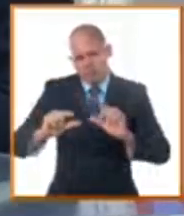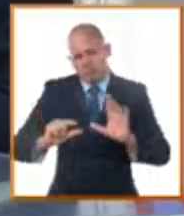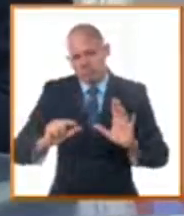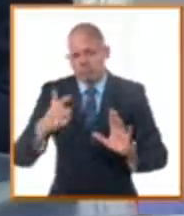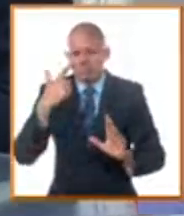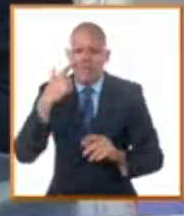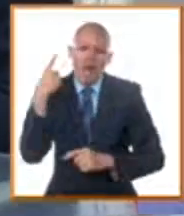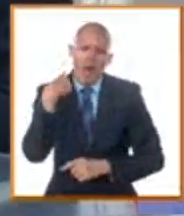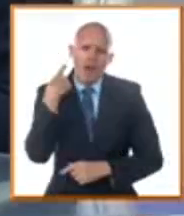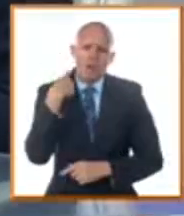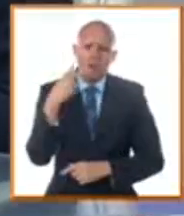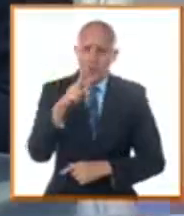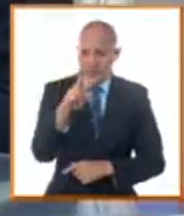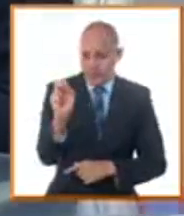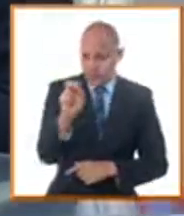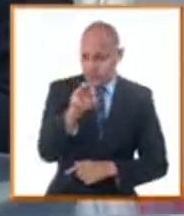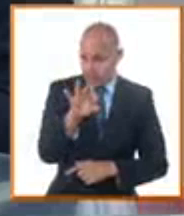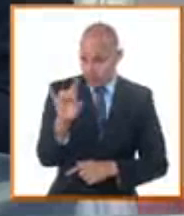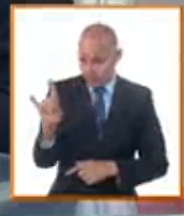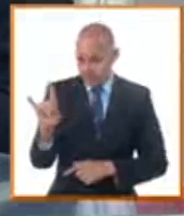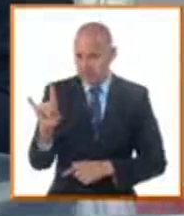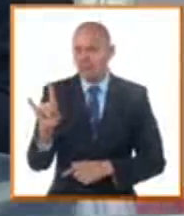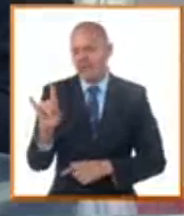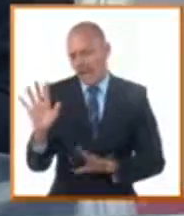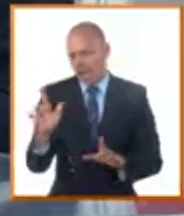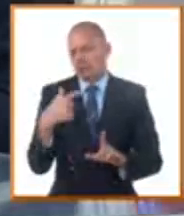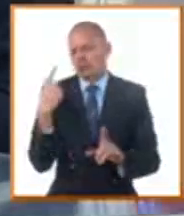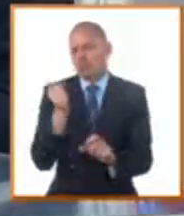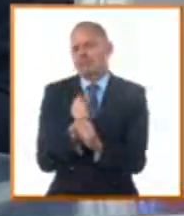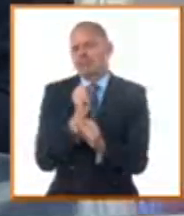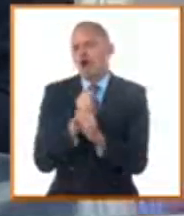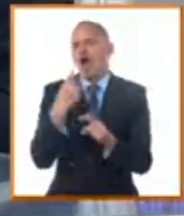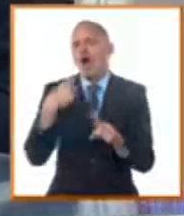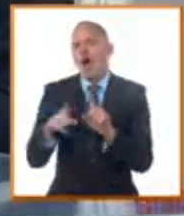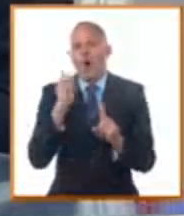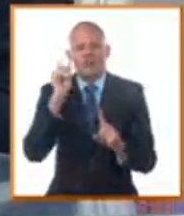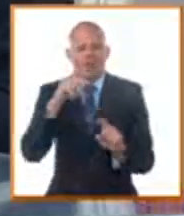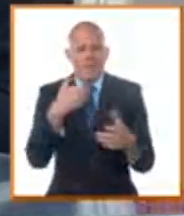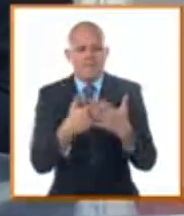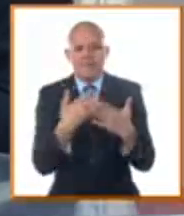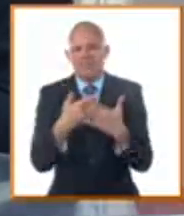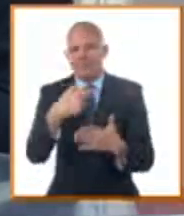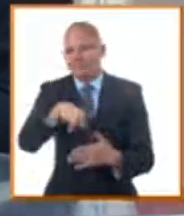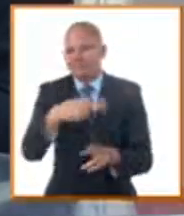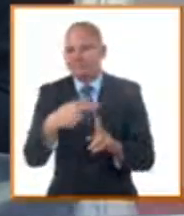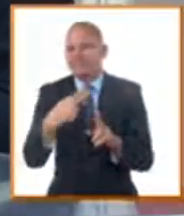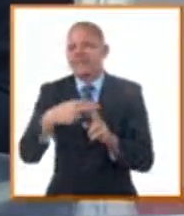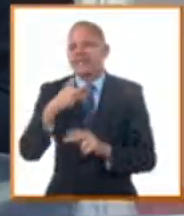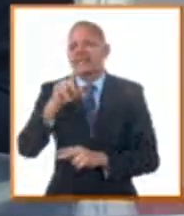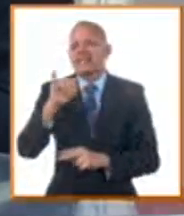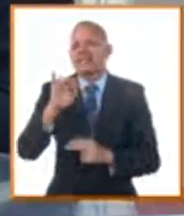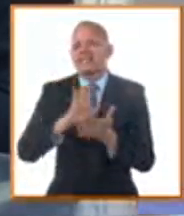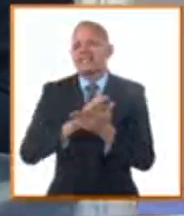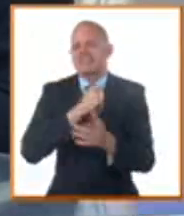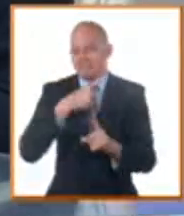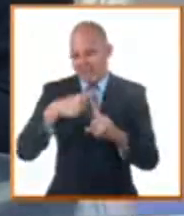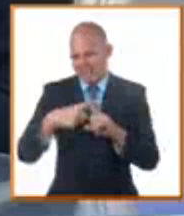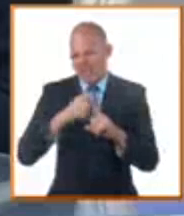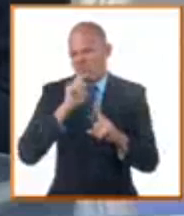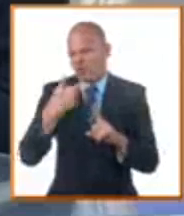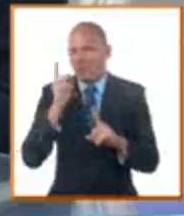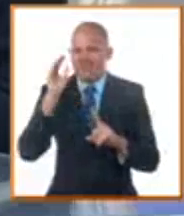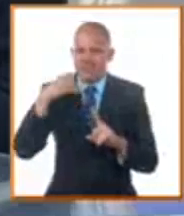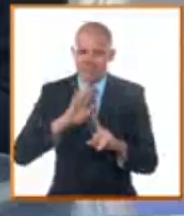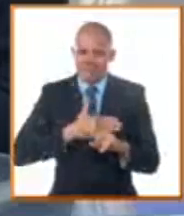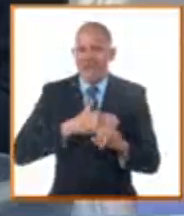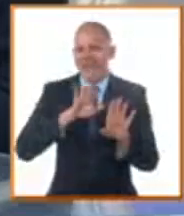2019 ya nosotros habíamos comenzado a trabajar junto con CIME en implementar los pagos electrónicos en las tiendas virtuales.